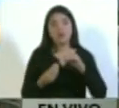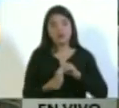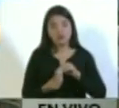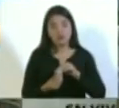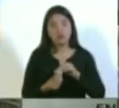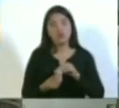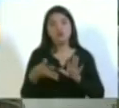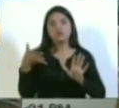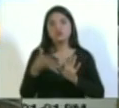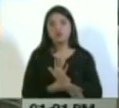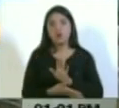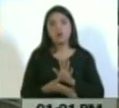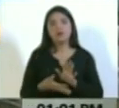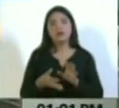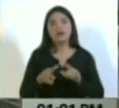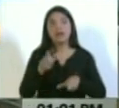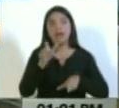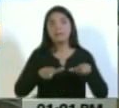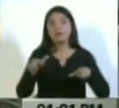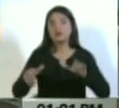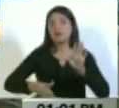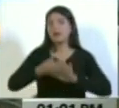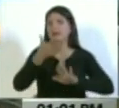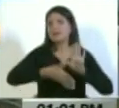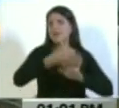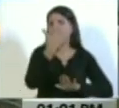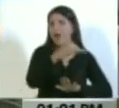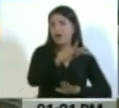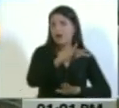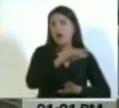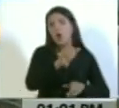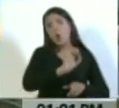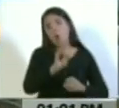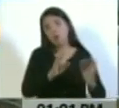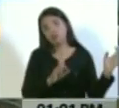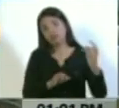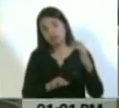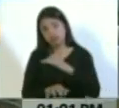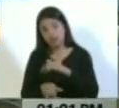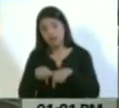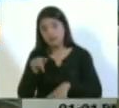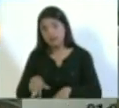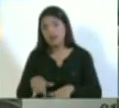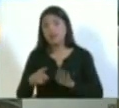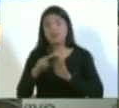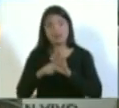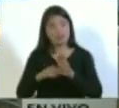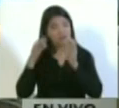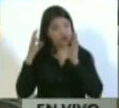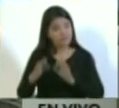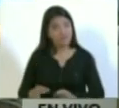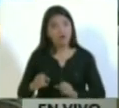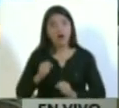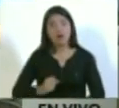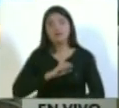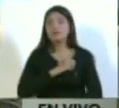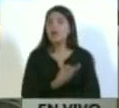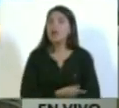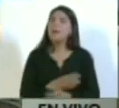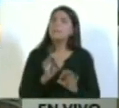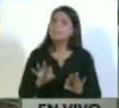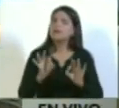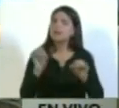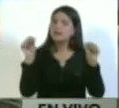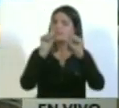de la parte de migración y, por supuesto, estamos tomando medidas muy duras, sobre todo